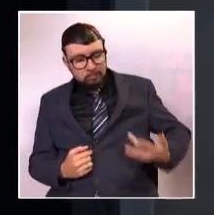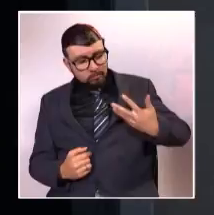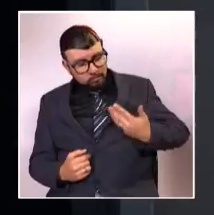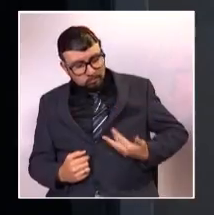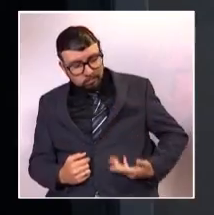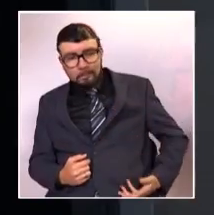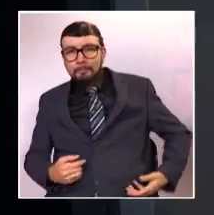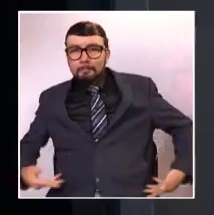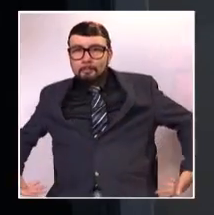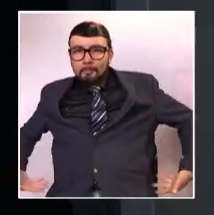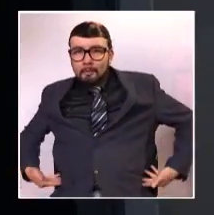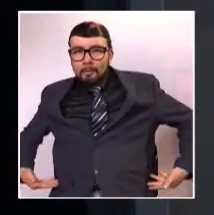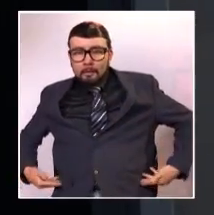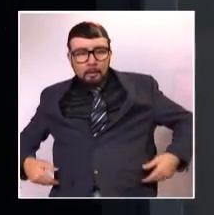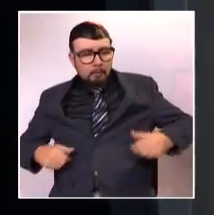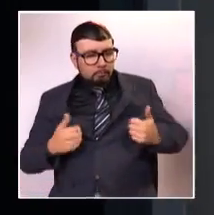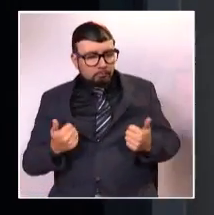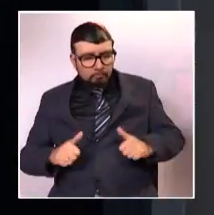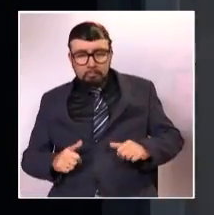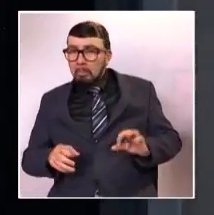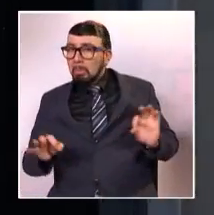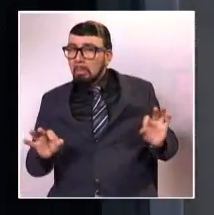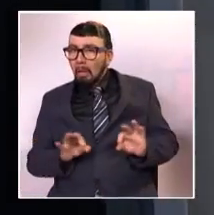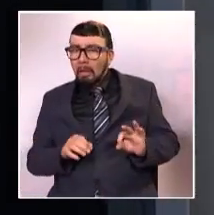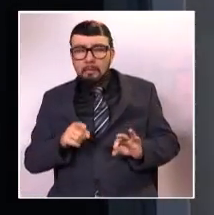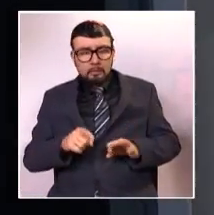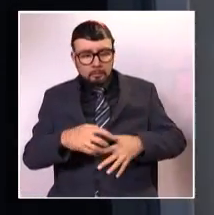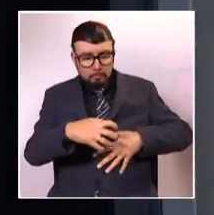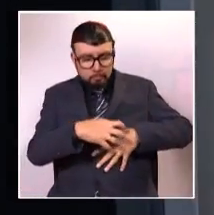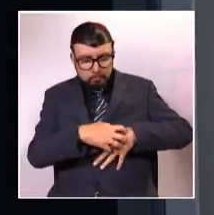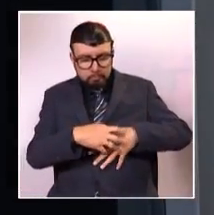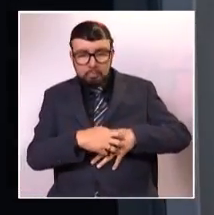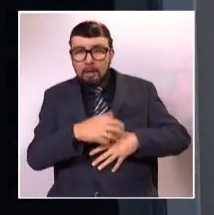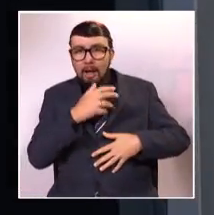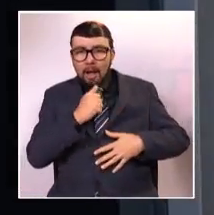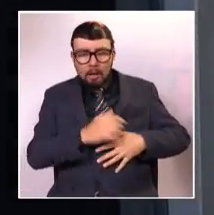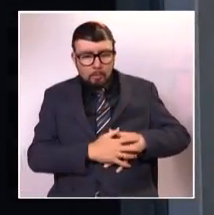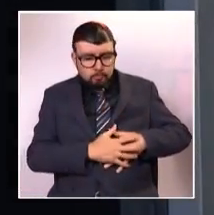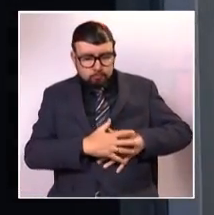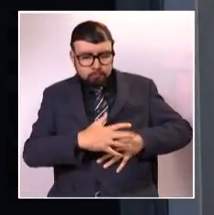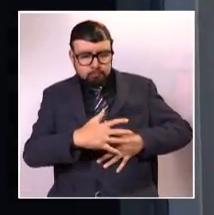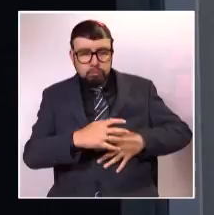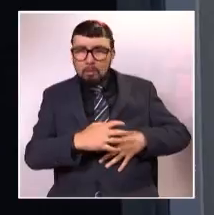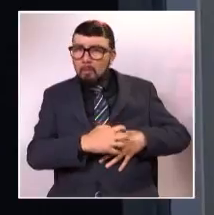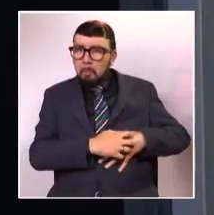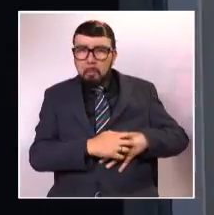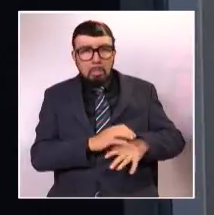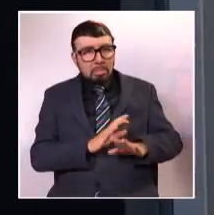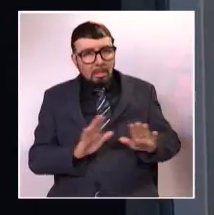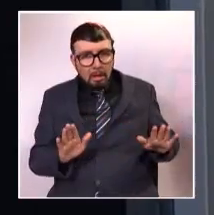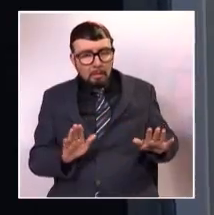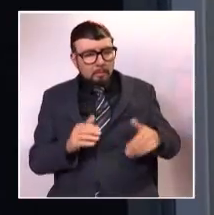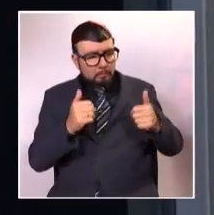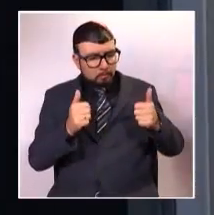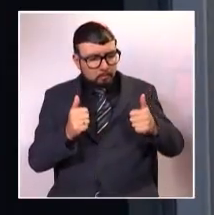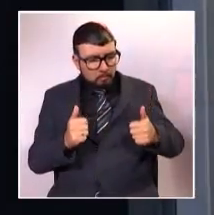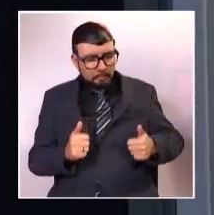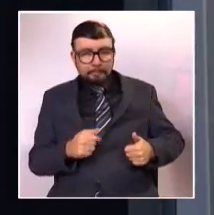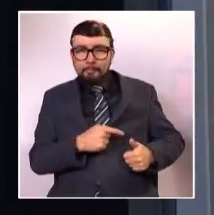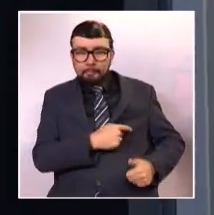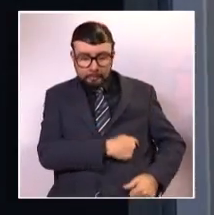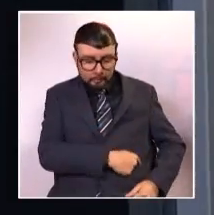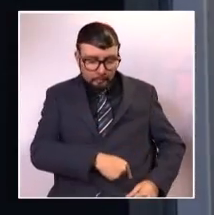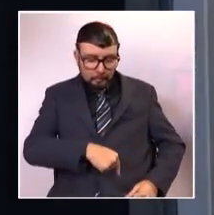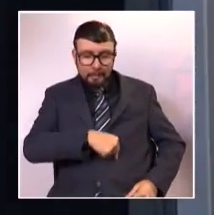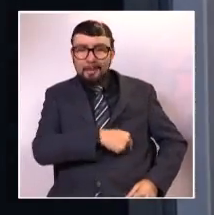está, no haya ninguna masita, no haya ninguna dilatación, ningún tumor, toda la parte de la corteza del